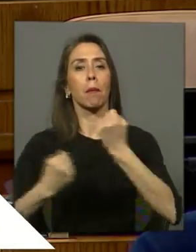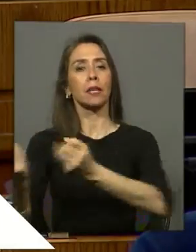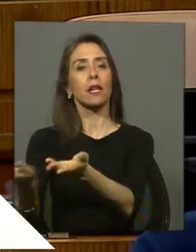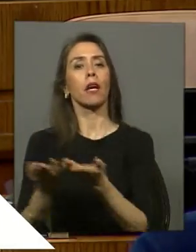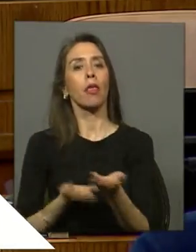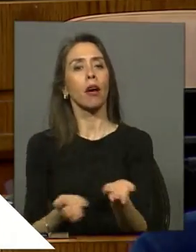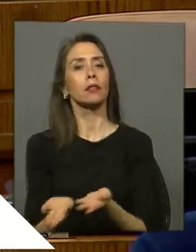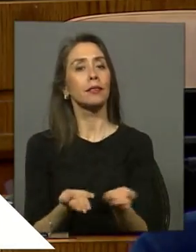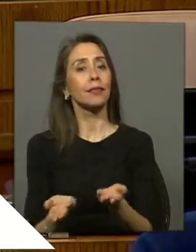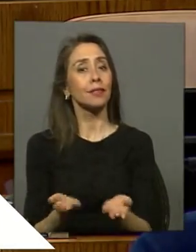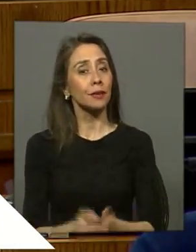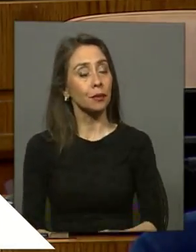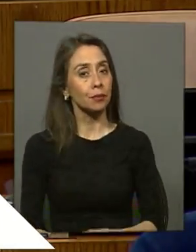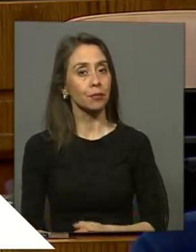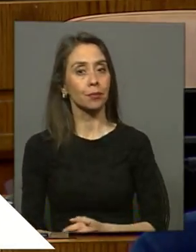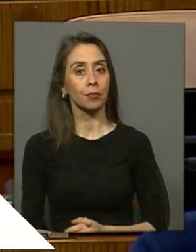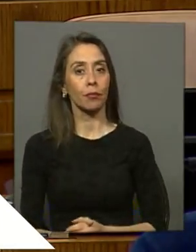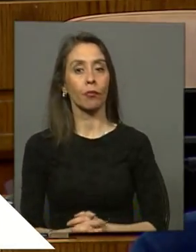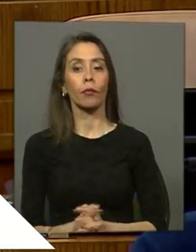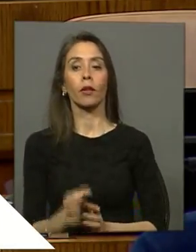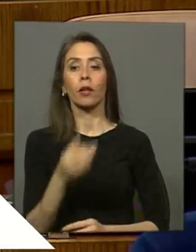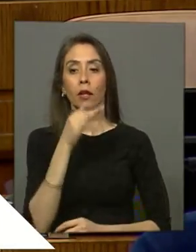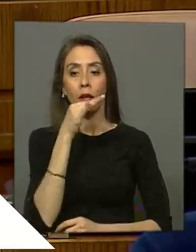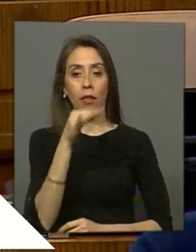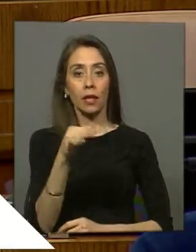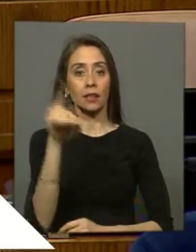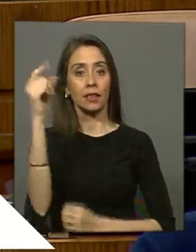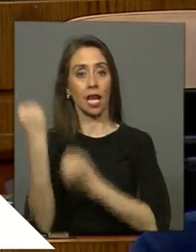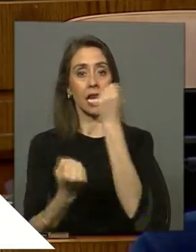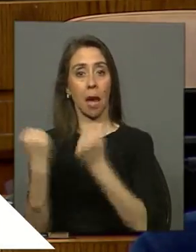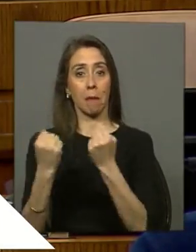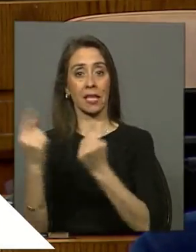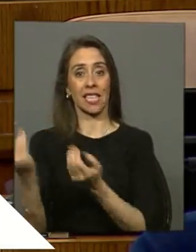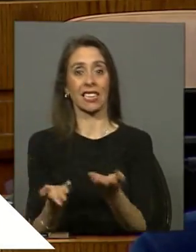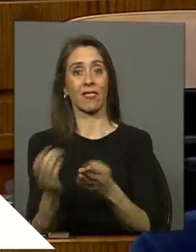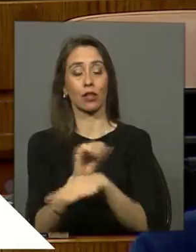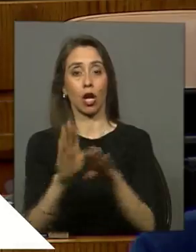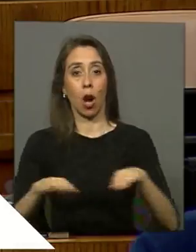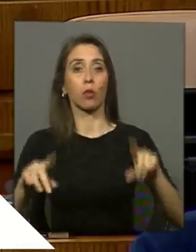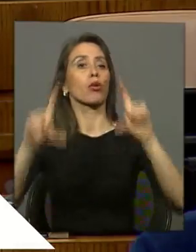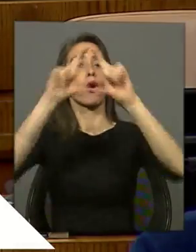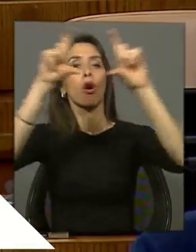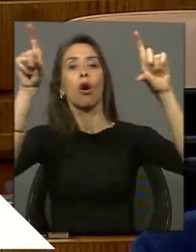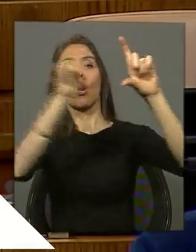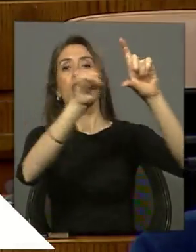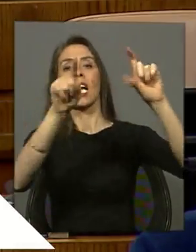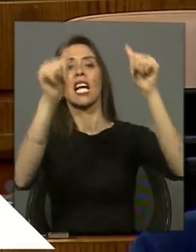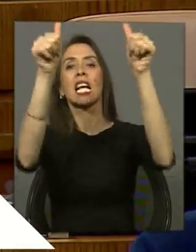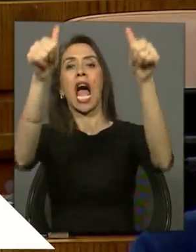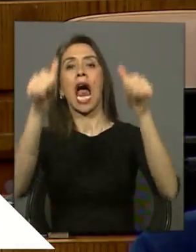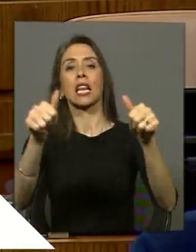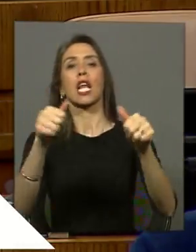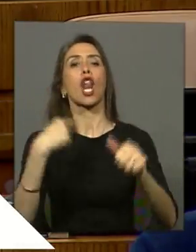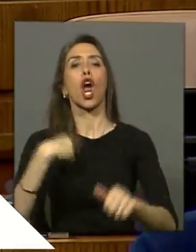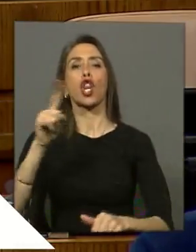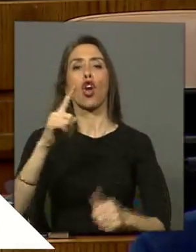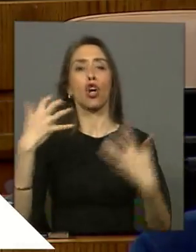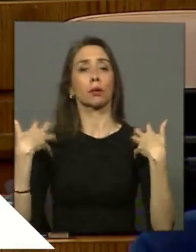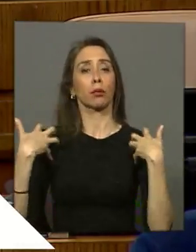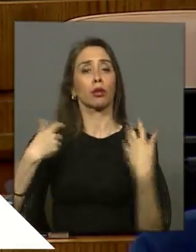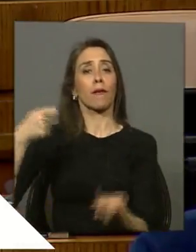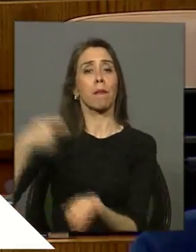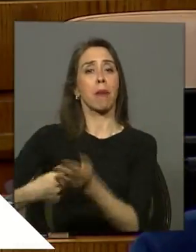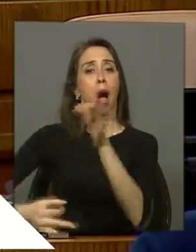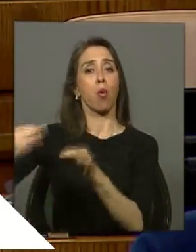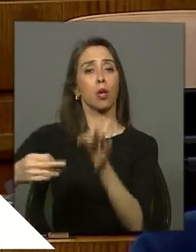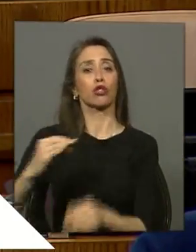particular también se le dice claramente al proveedor que por mucho que ponga un cartelito diciendo que no son responsables civilmente de los robos o hurtios